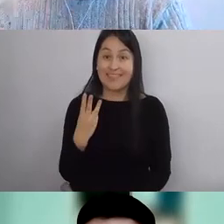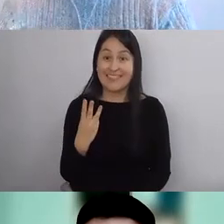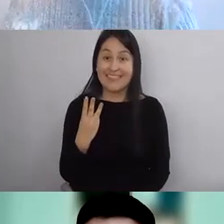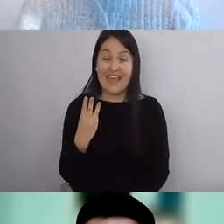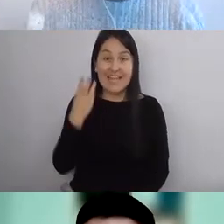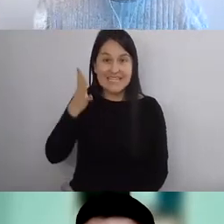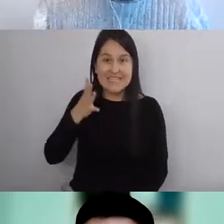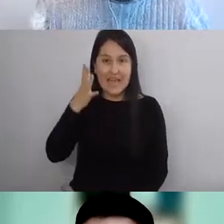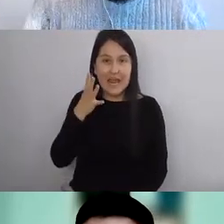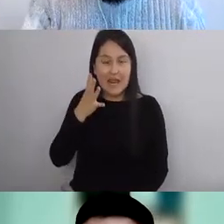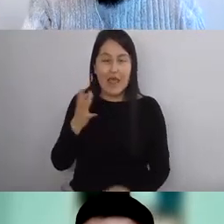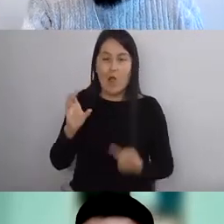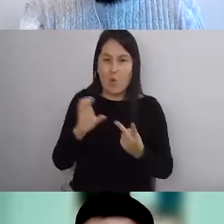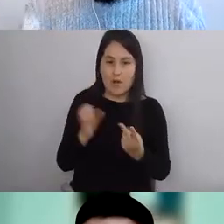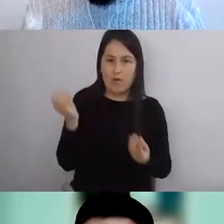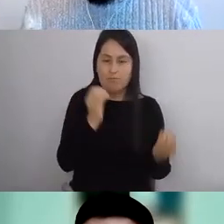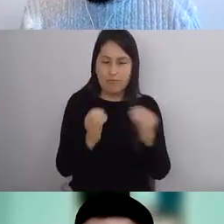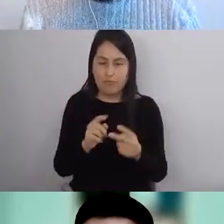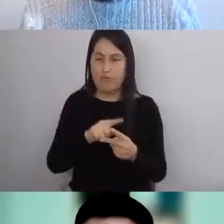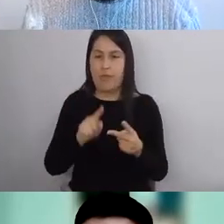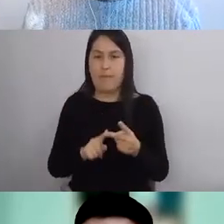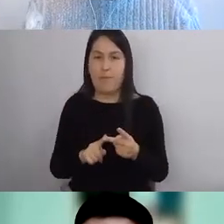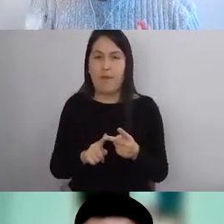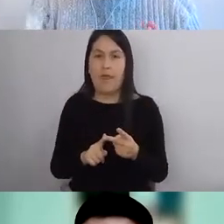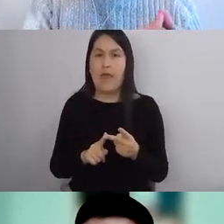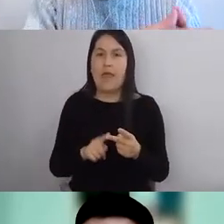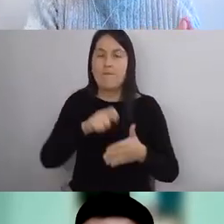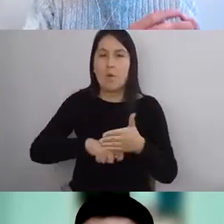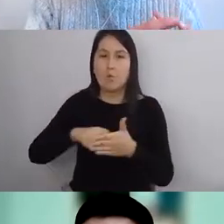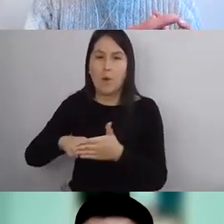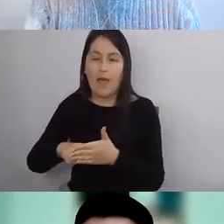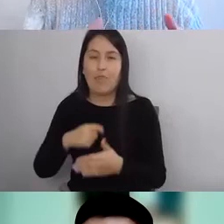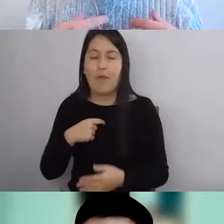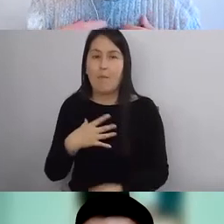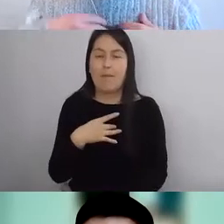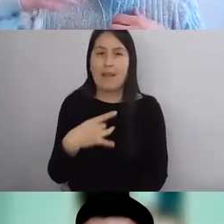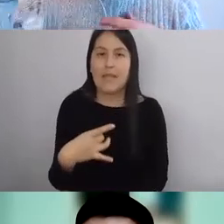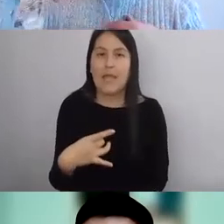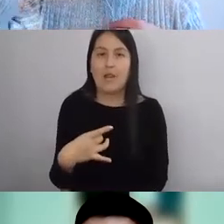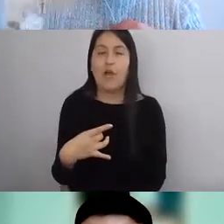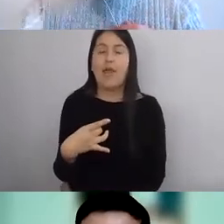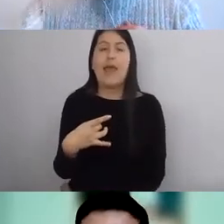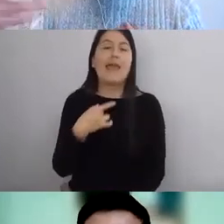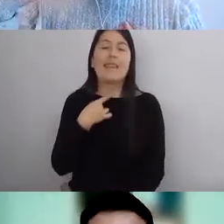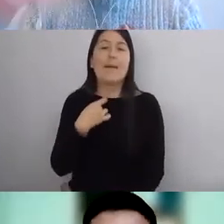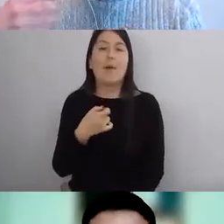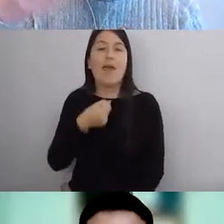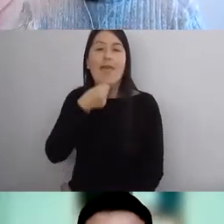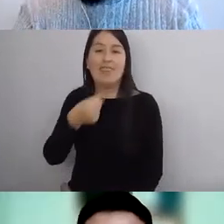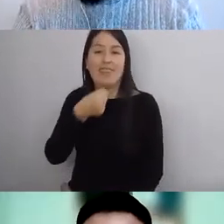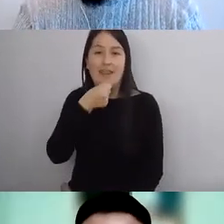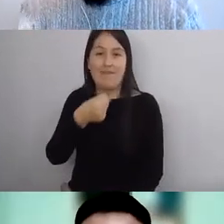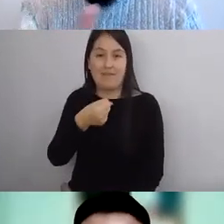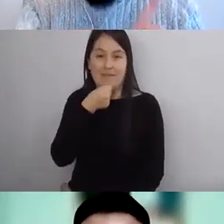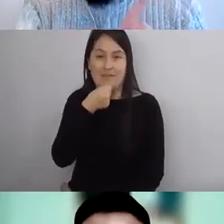nos preparamos para la entrevista. Y un punto va a ser importante, cuáles son estas fortalezas y para qué aún me puedo desarrollar, cuáles son mis